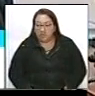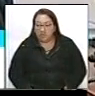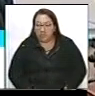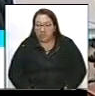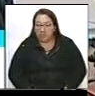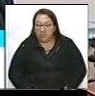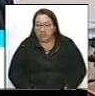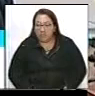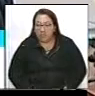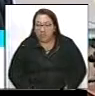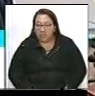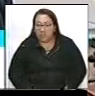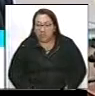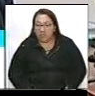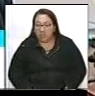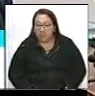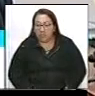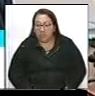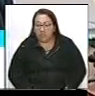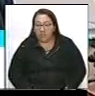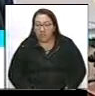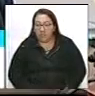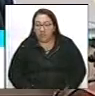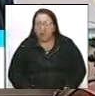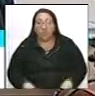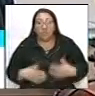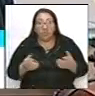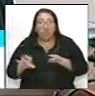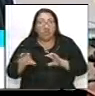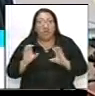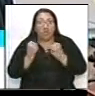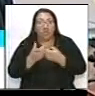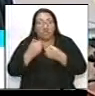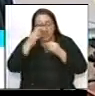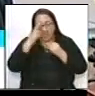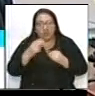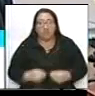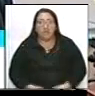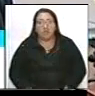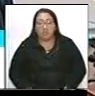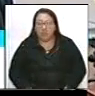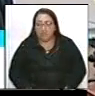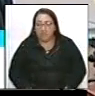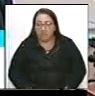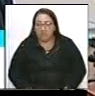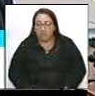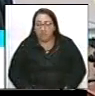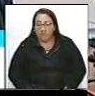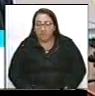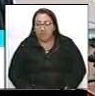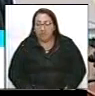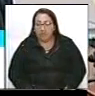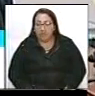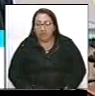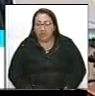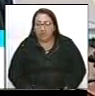que ver con justamente el lograr que este Congreso se respete. Y esto es muy cierto,